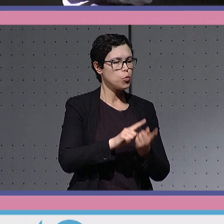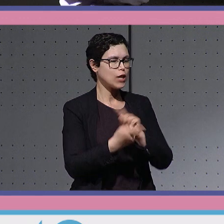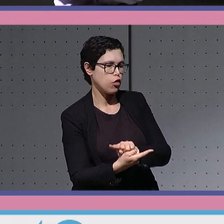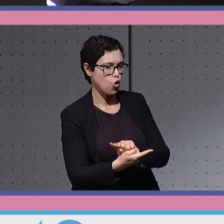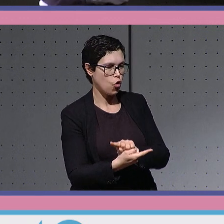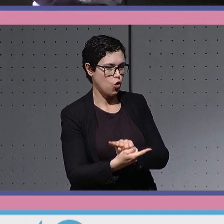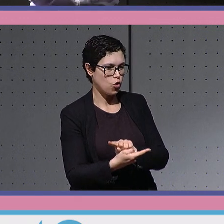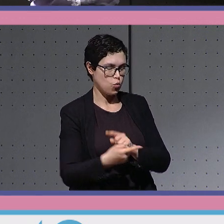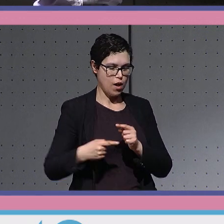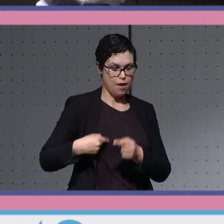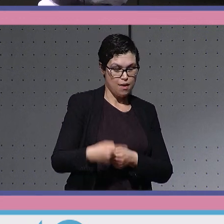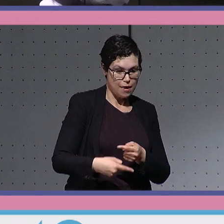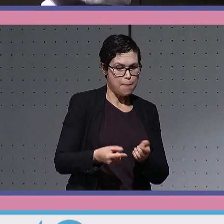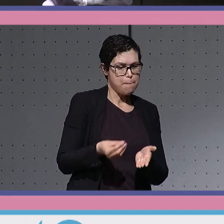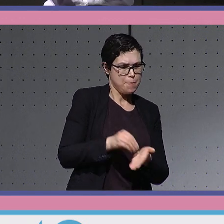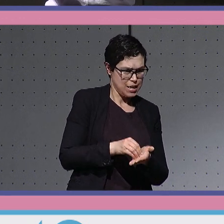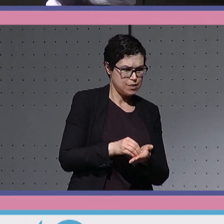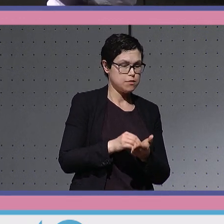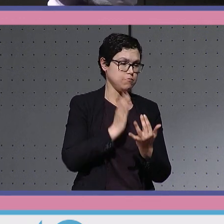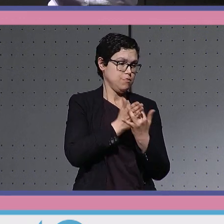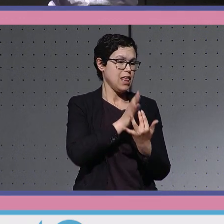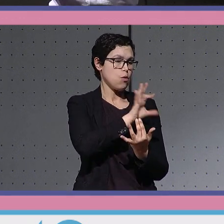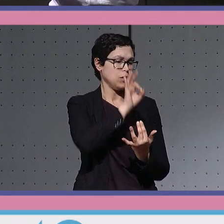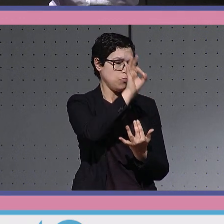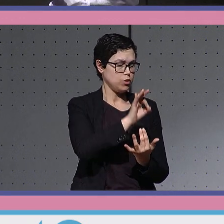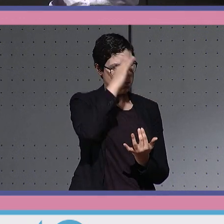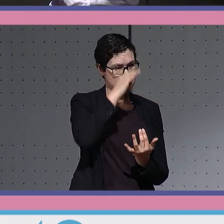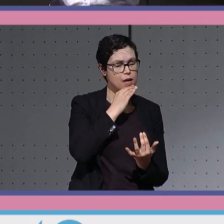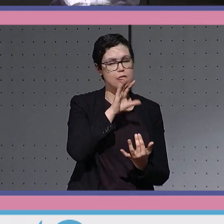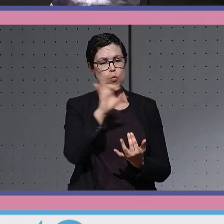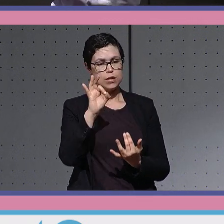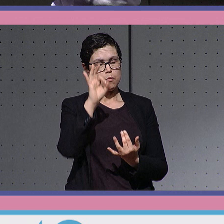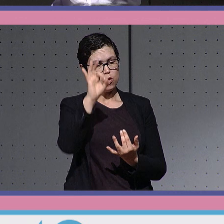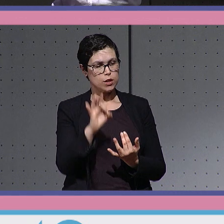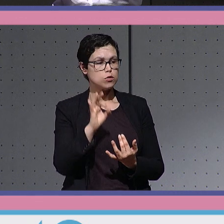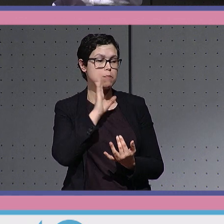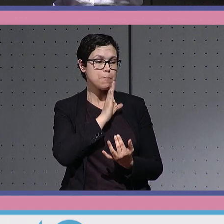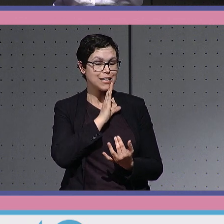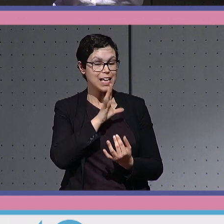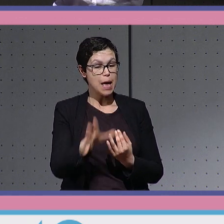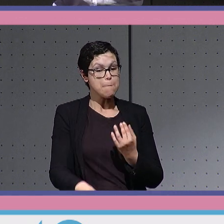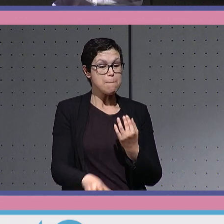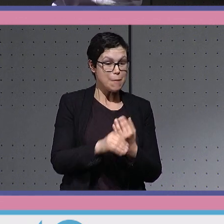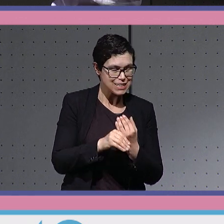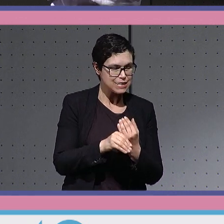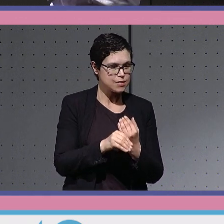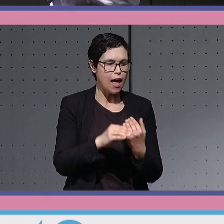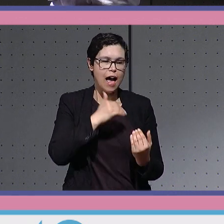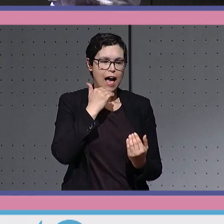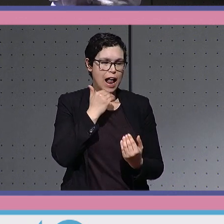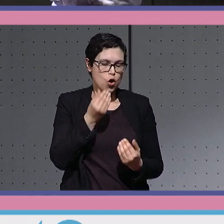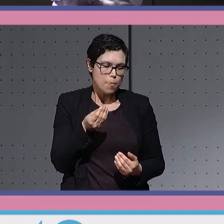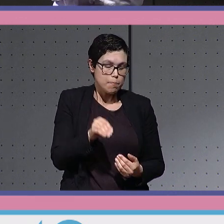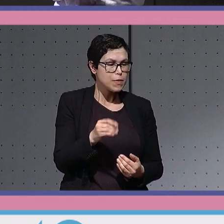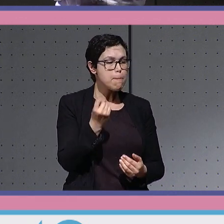frecuente. Siempre tenemos la mitad del libro del padre más la mitad del libro de la madre, más siempre, por lo menos 1.000